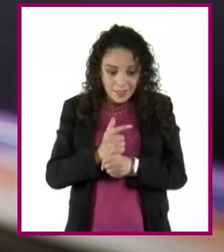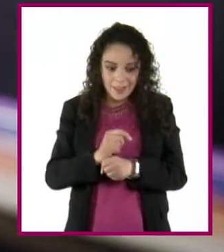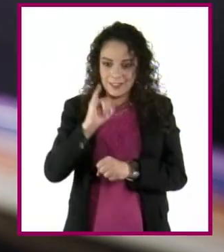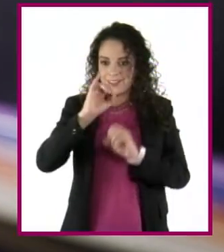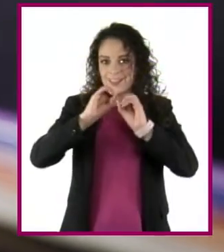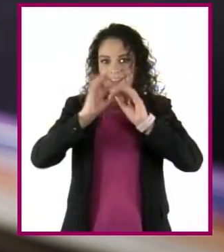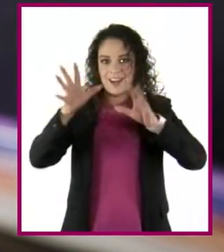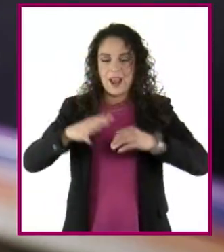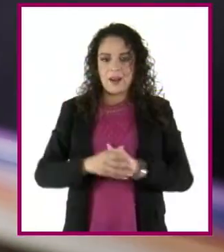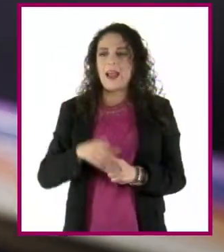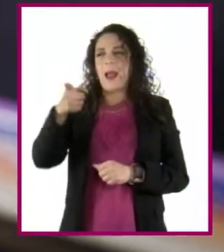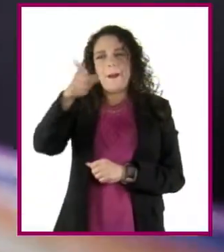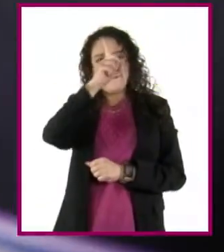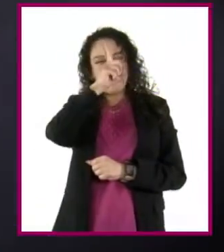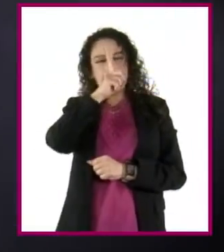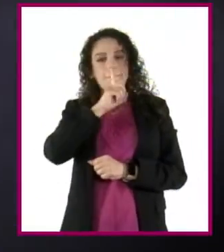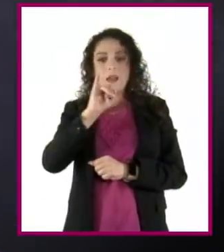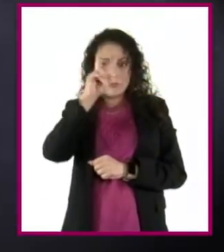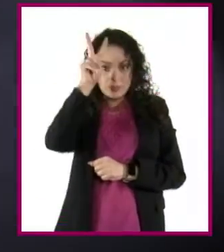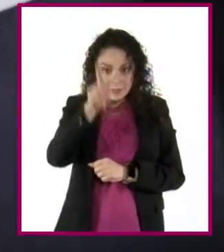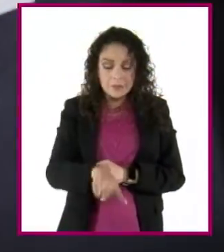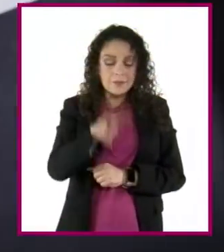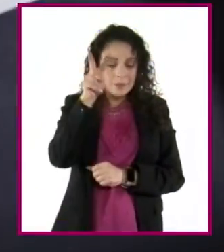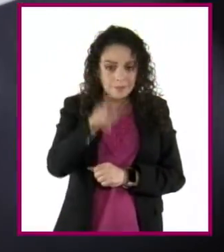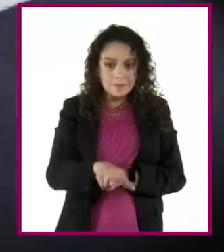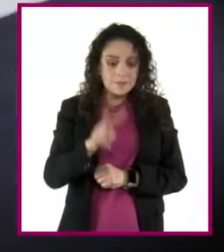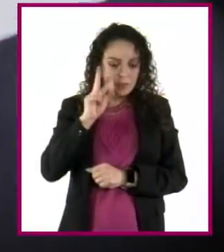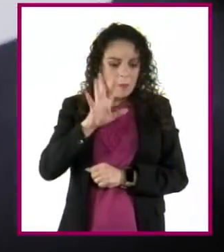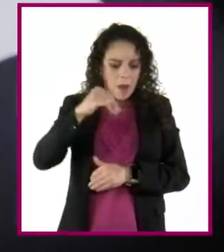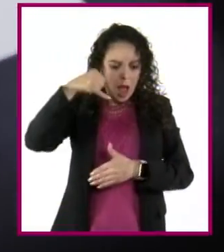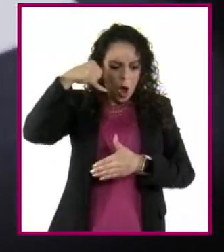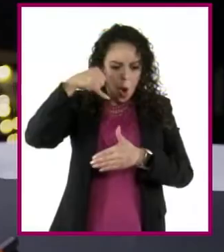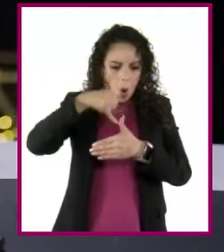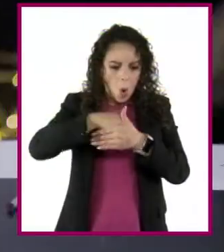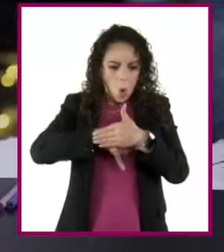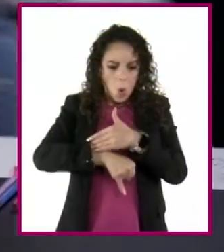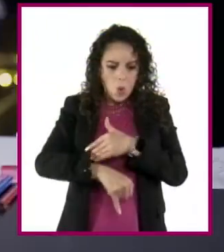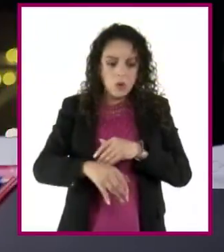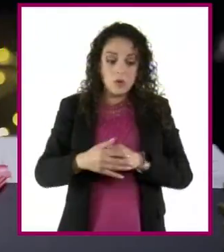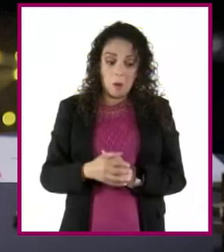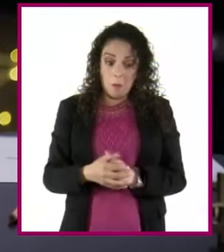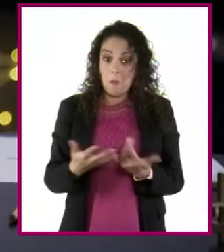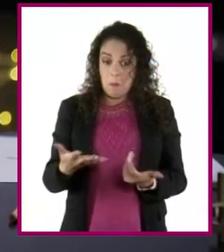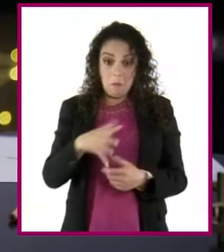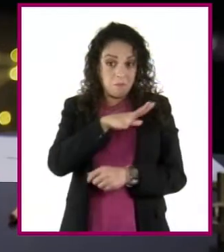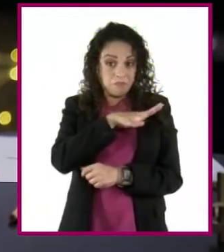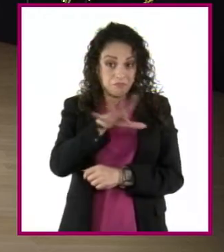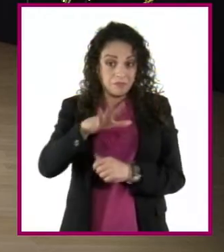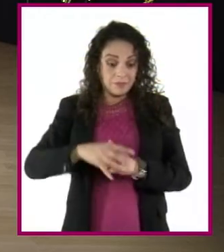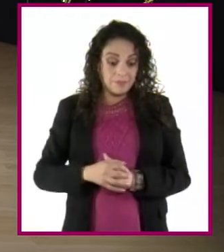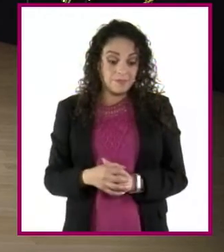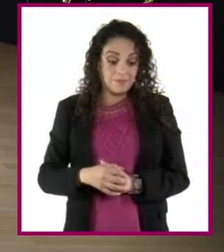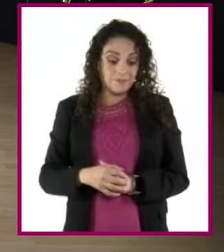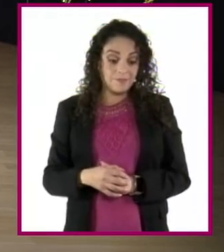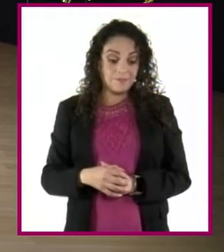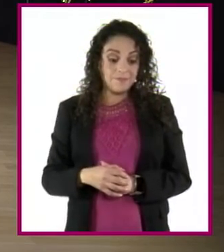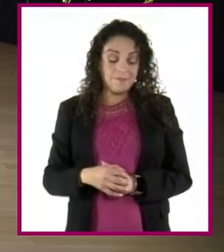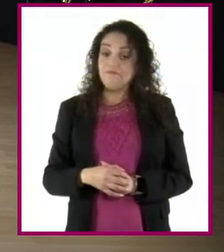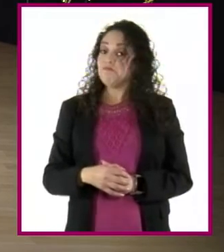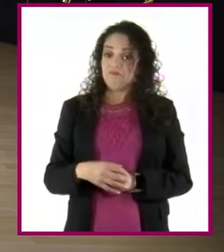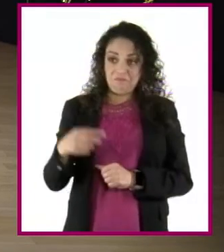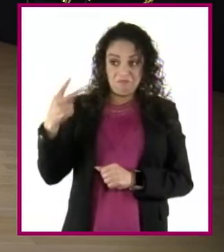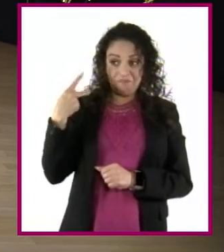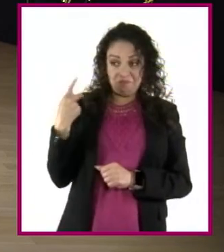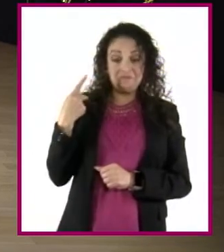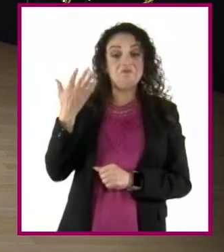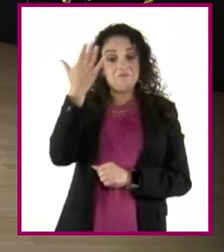estás mintiendo. No, de verdad. Se ve como si fuera un hoyo. Así. Está increíble. ¿Qué tal, Somos muy buenos,